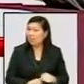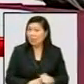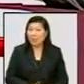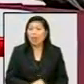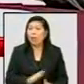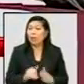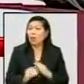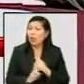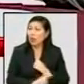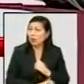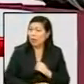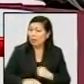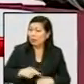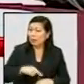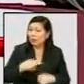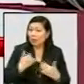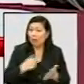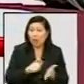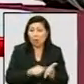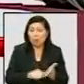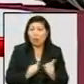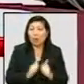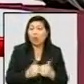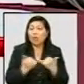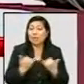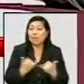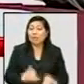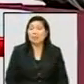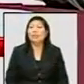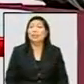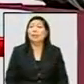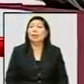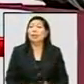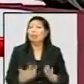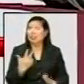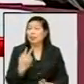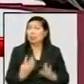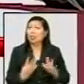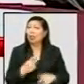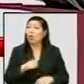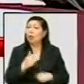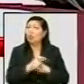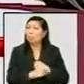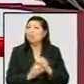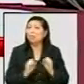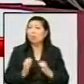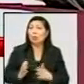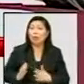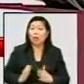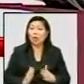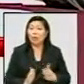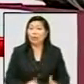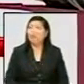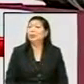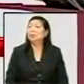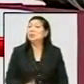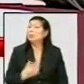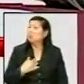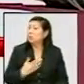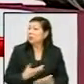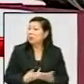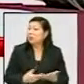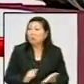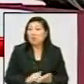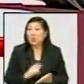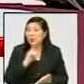todos los países de la región ya se opera con ese sistema, y hace 13 o 14 años en otros países de otros continentes. Entonces nos parece increíble,